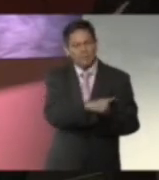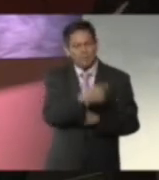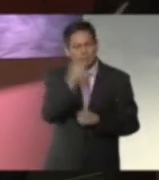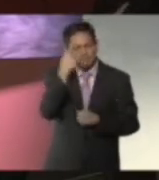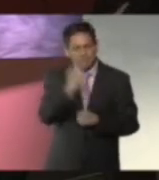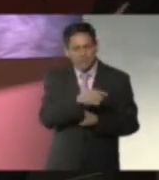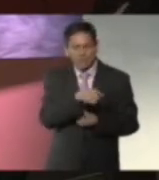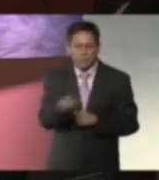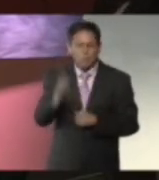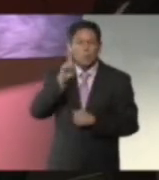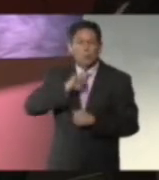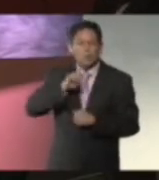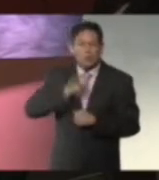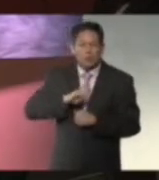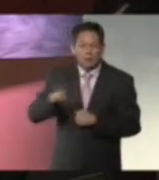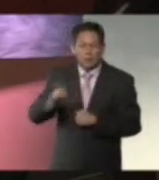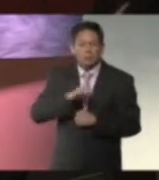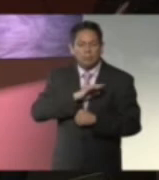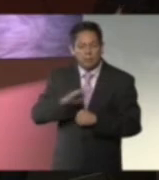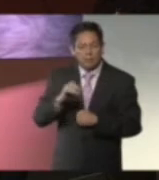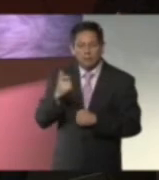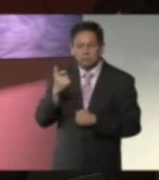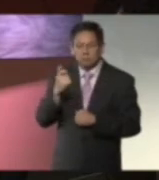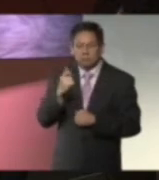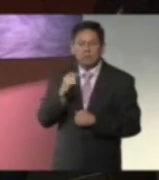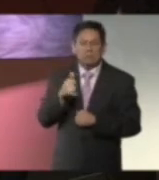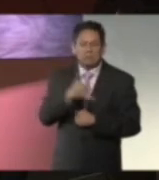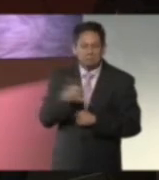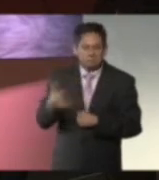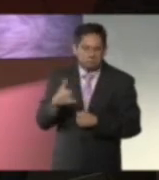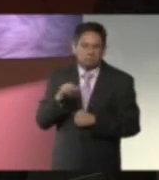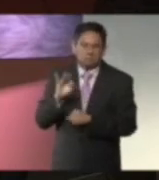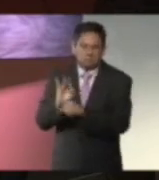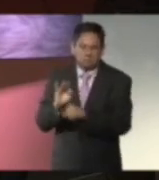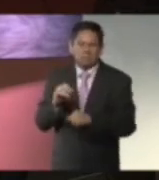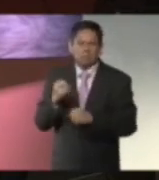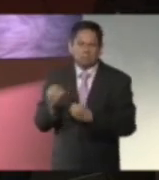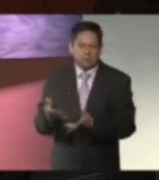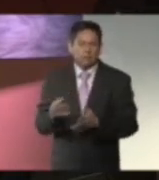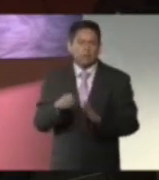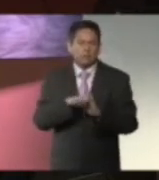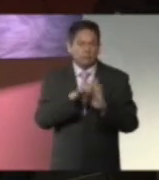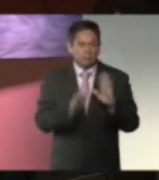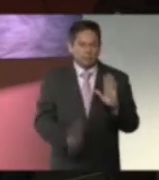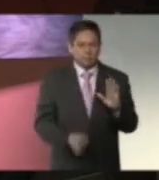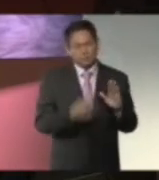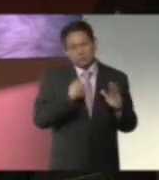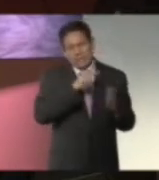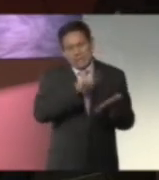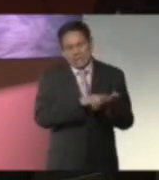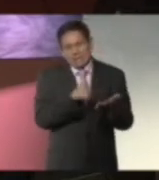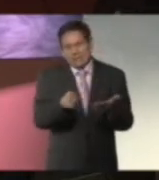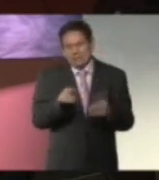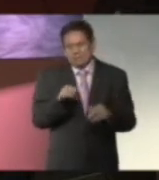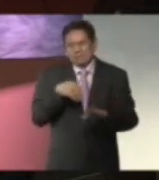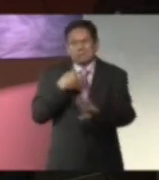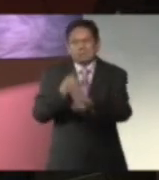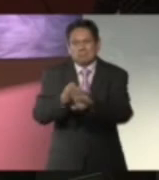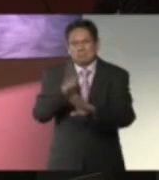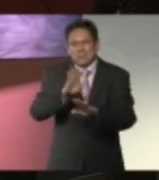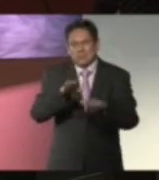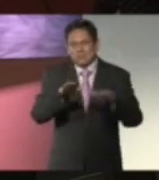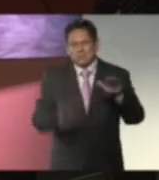desiguales por ley. Y vas al Seguro Social y te dice, sí paga, sí puedes puedes ser